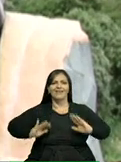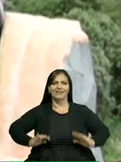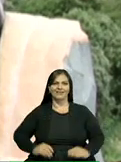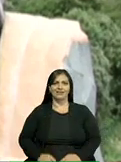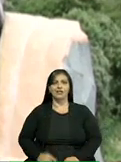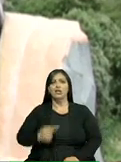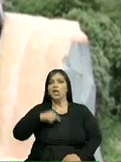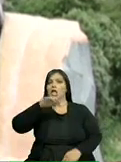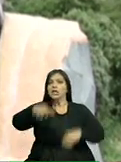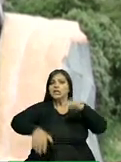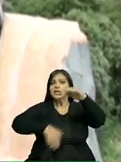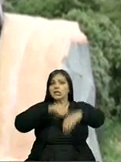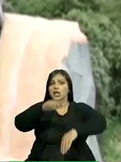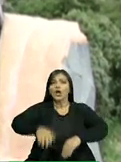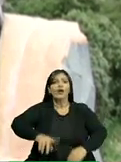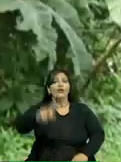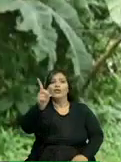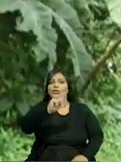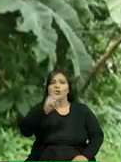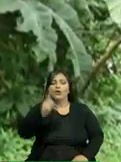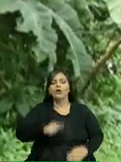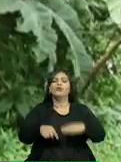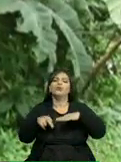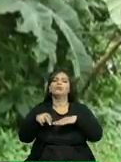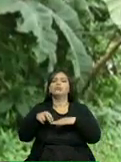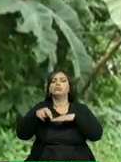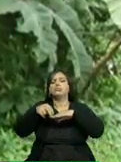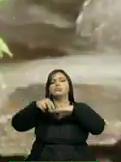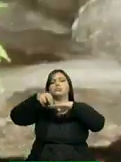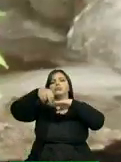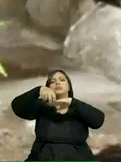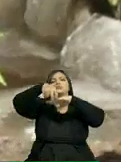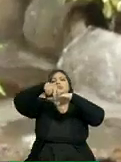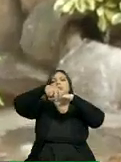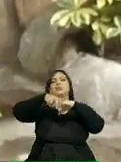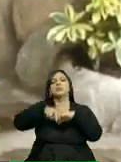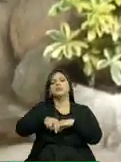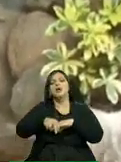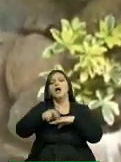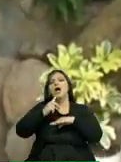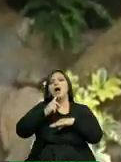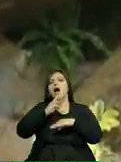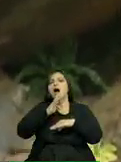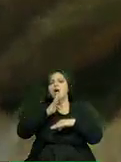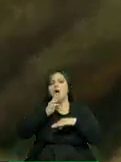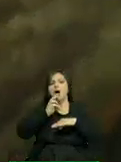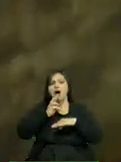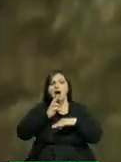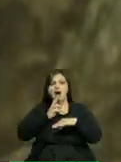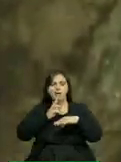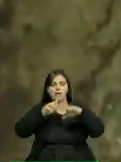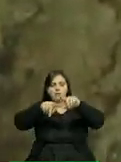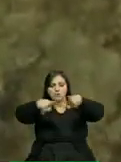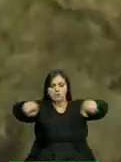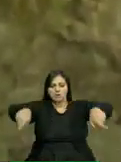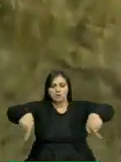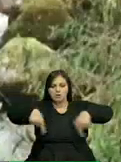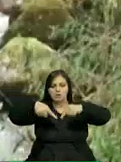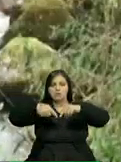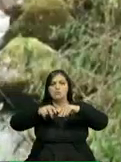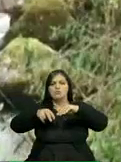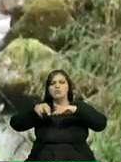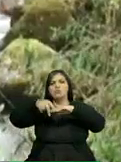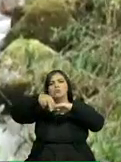practicar la natación, más bien son de relajación. Otro lugar mágico es la Cueva de la Virgen, que según cuenta la leyenda, es el